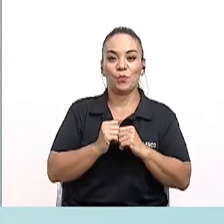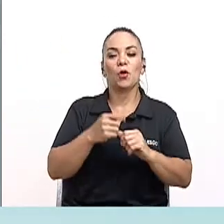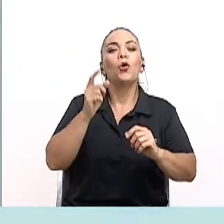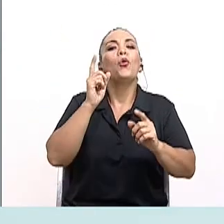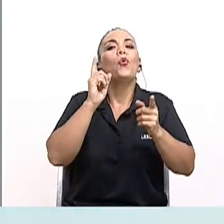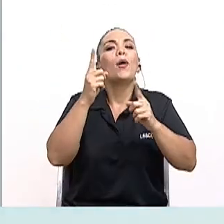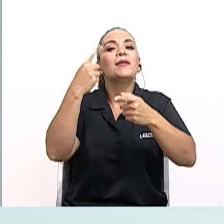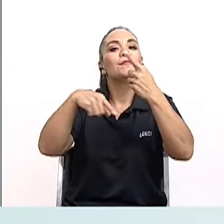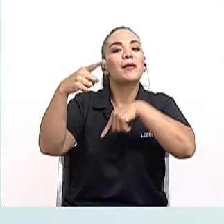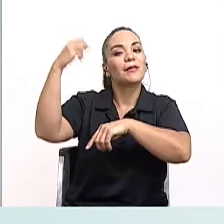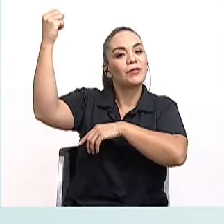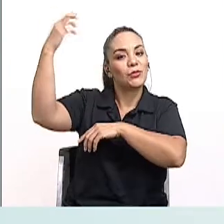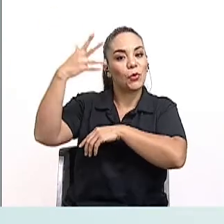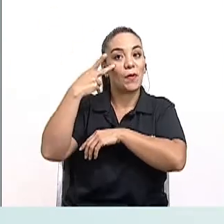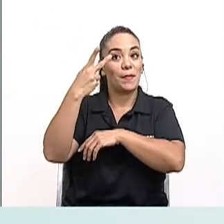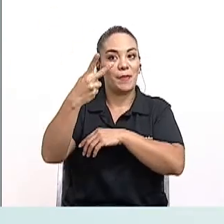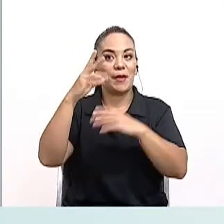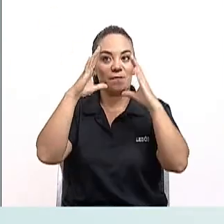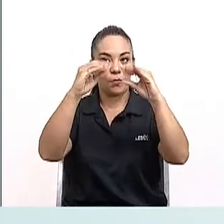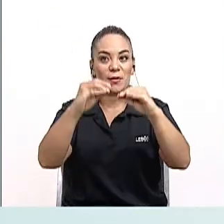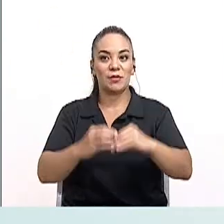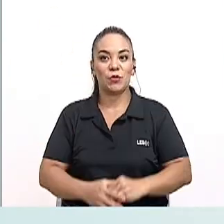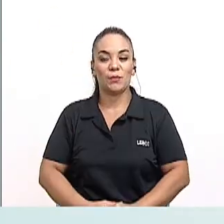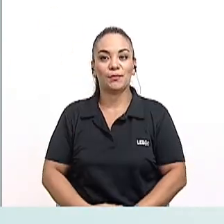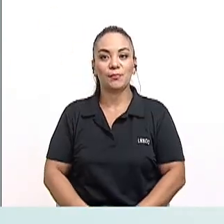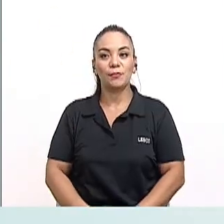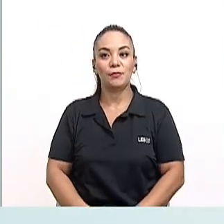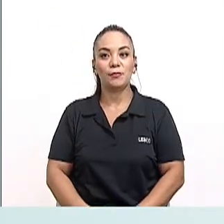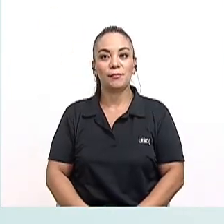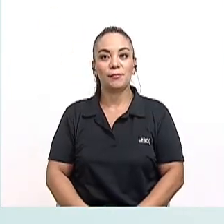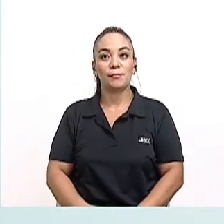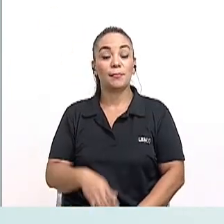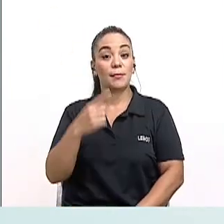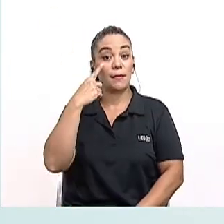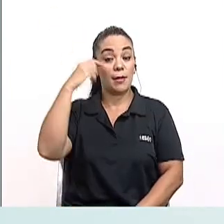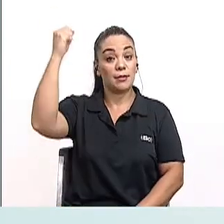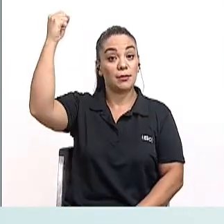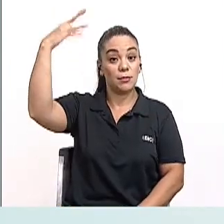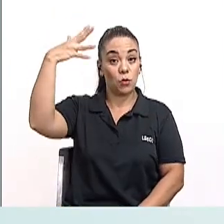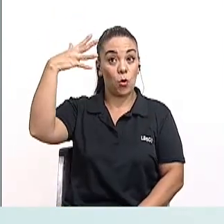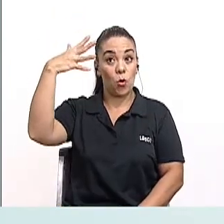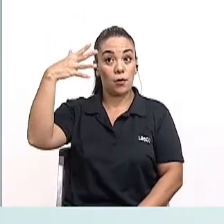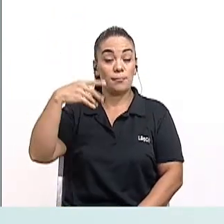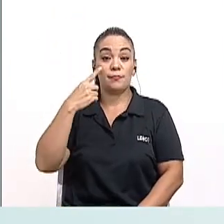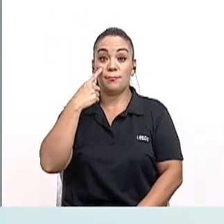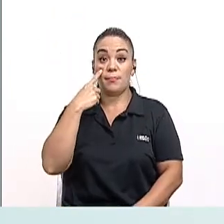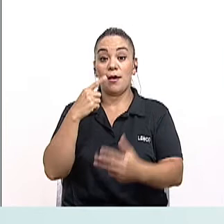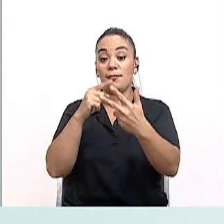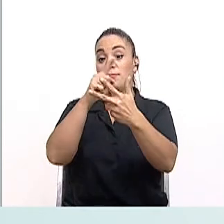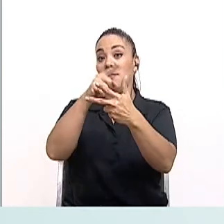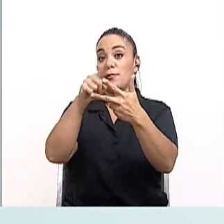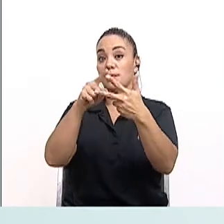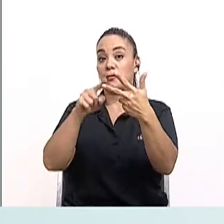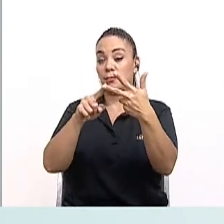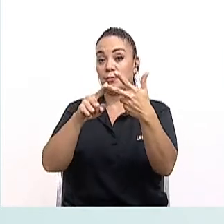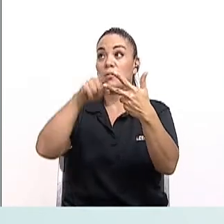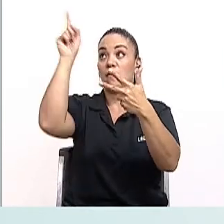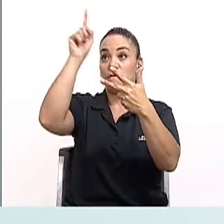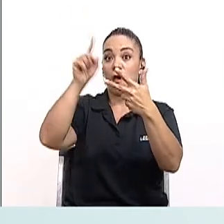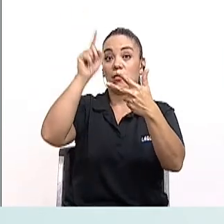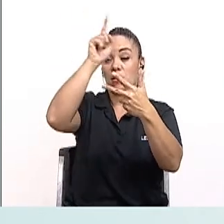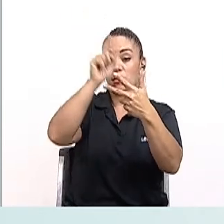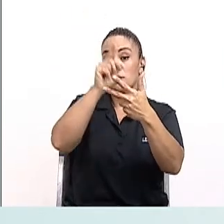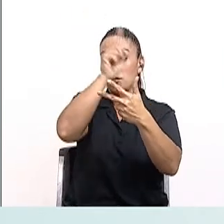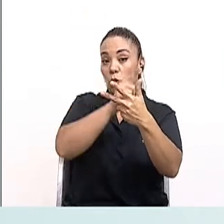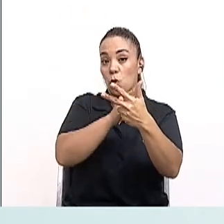Bueno, prestemos atención a la siguiente información. Ahí observamos que del Sol obtenemos 3 tipos de radiación ultravioleta. ¿Habían ustedes